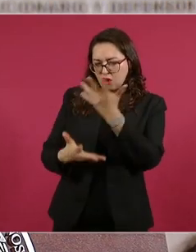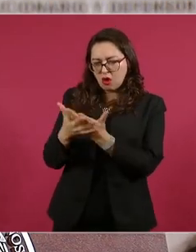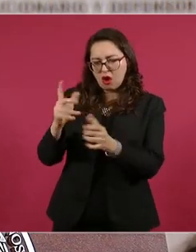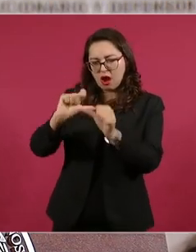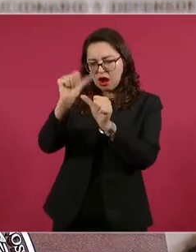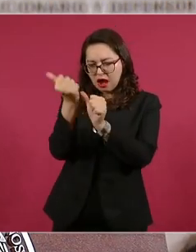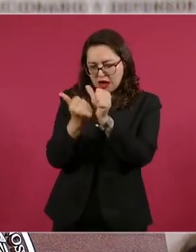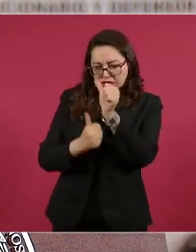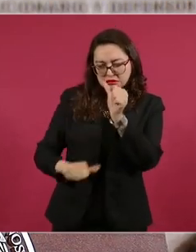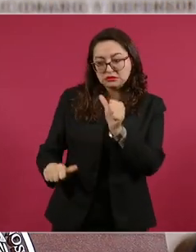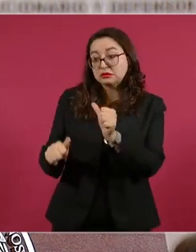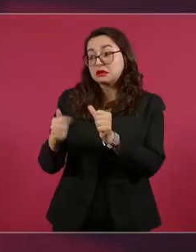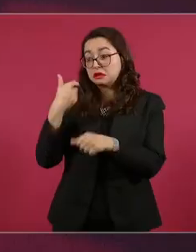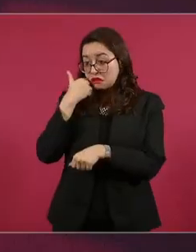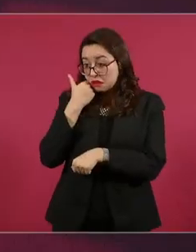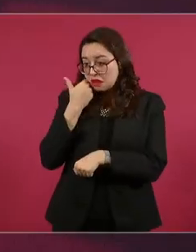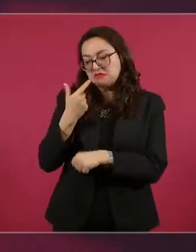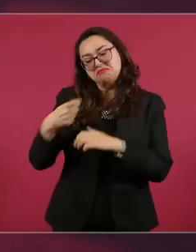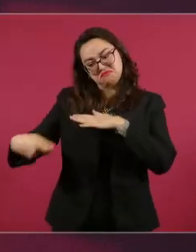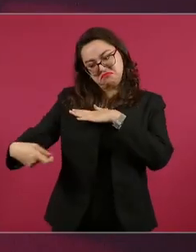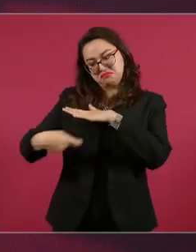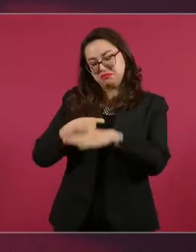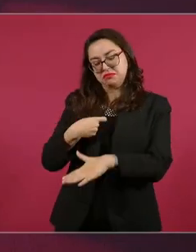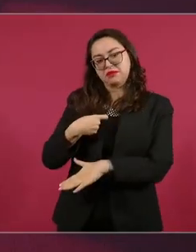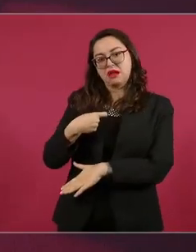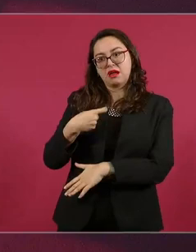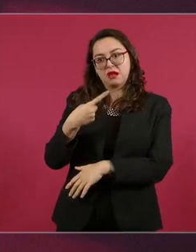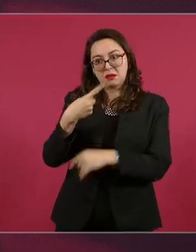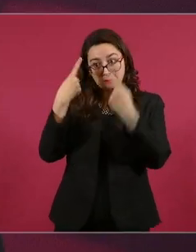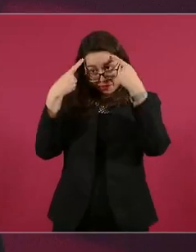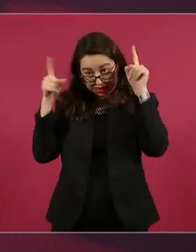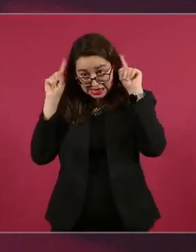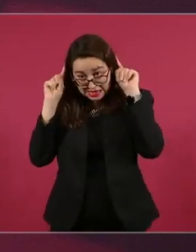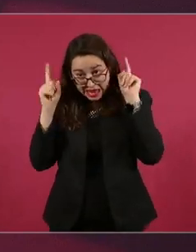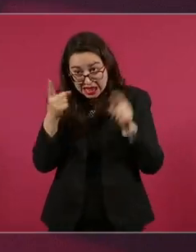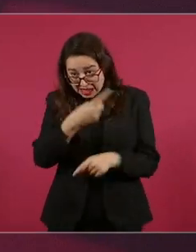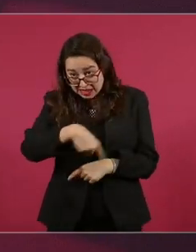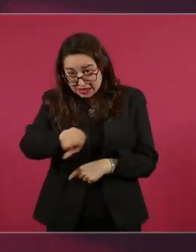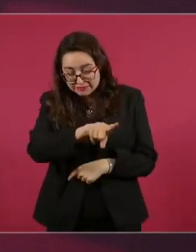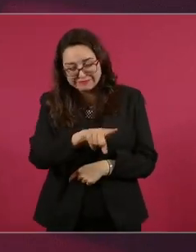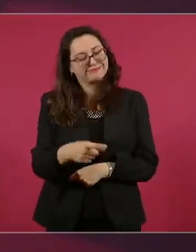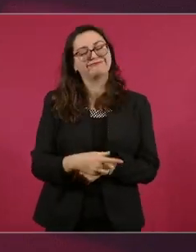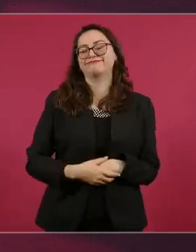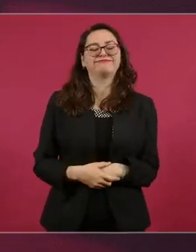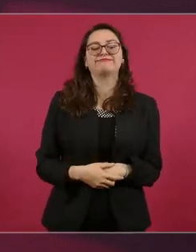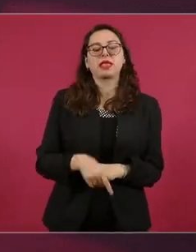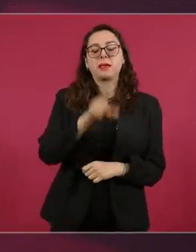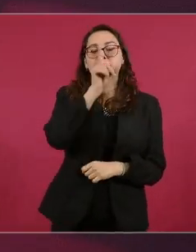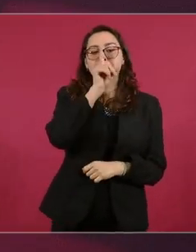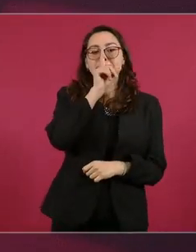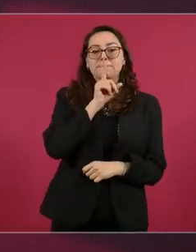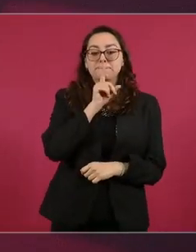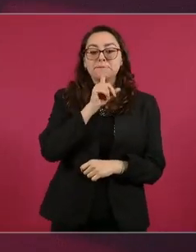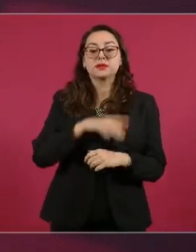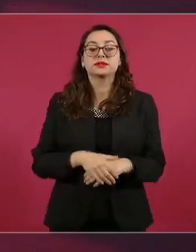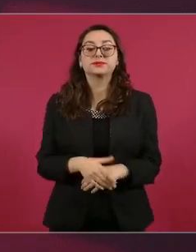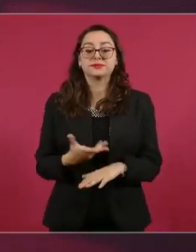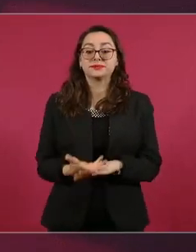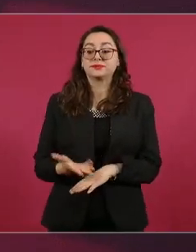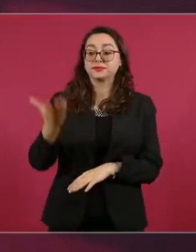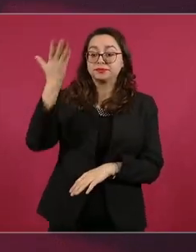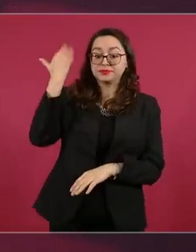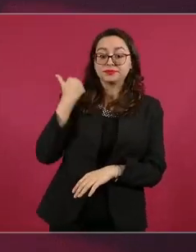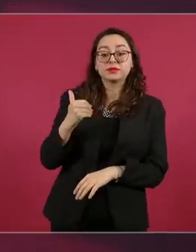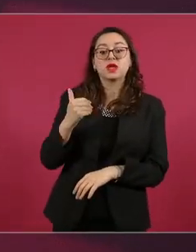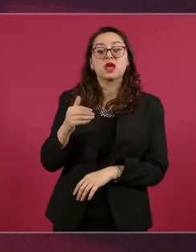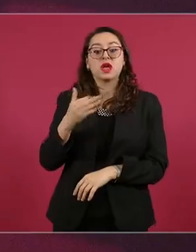en Sonamaco. El 11 de febrero pasado, el consultor y exvocero con el expresidente Vicente Fox, Rubén